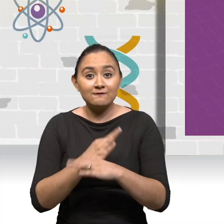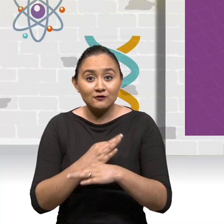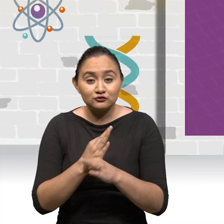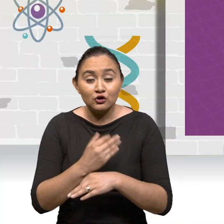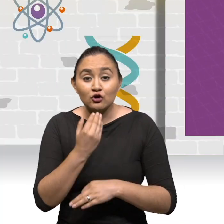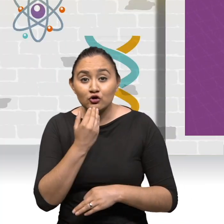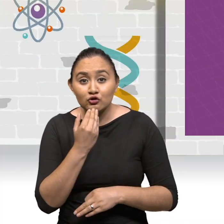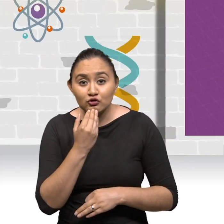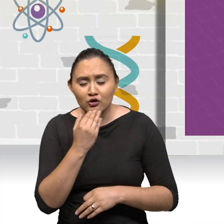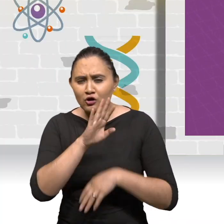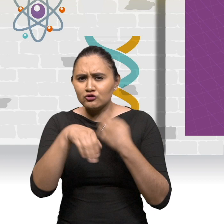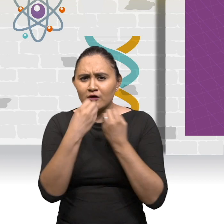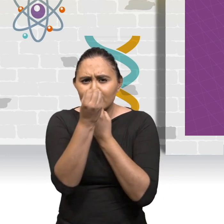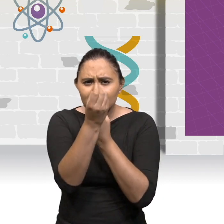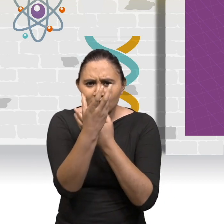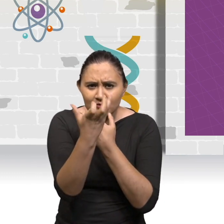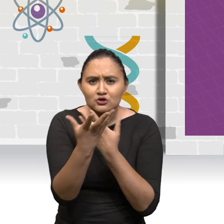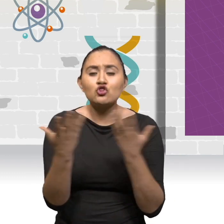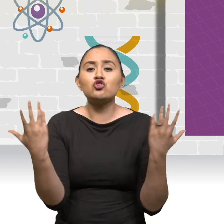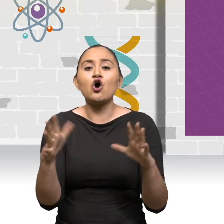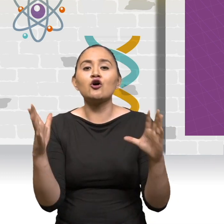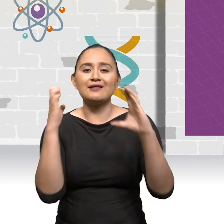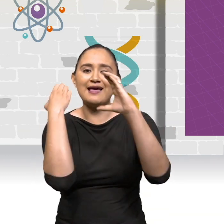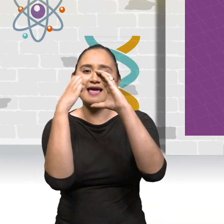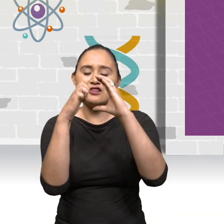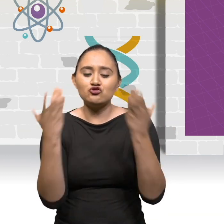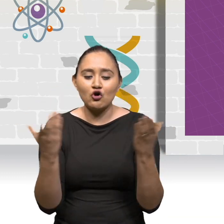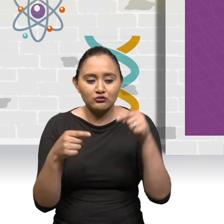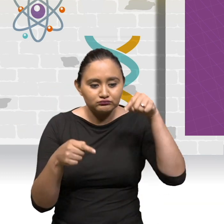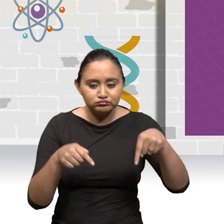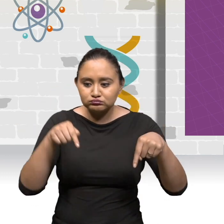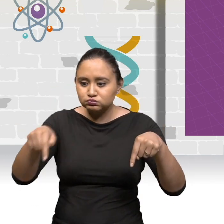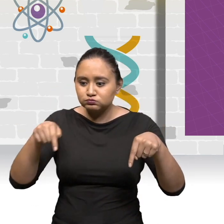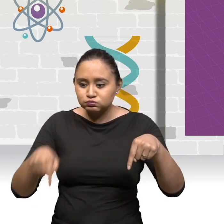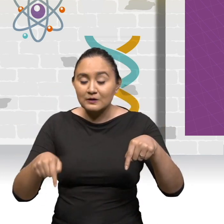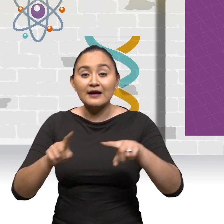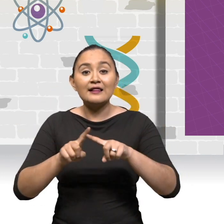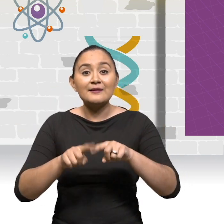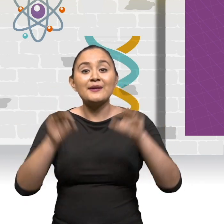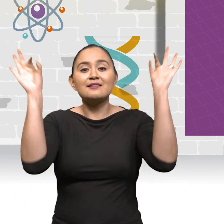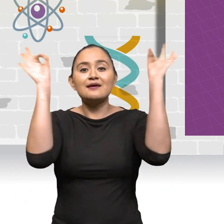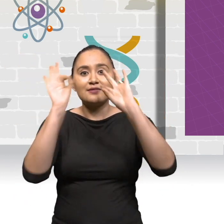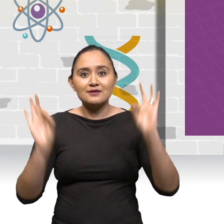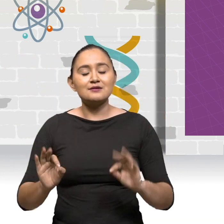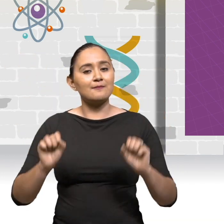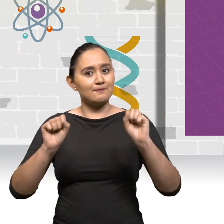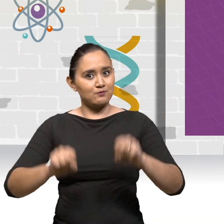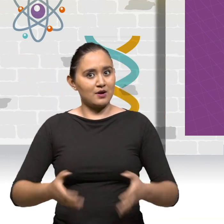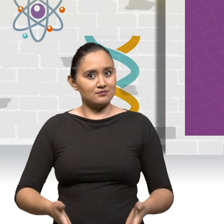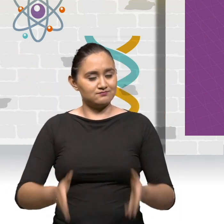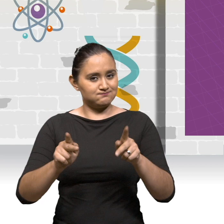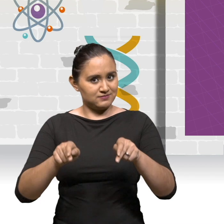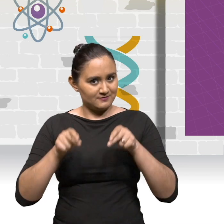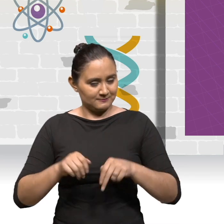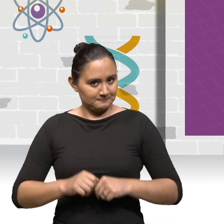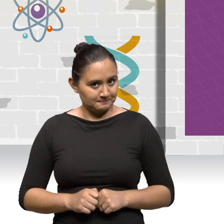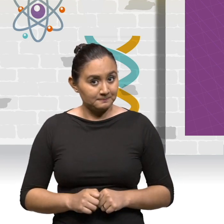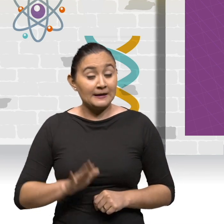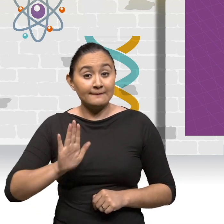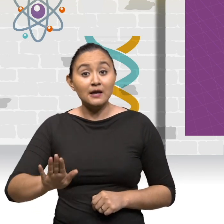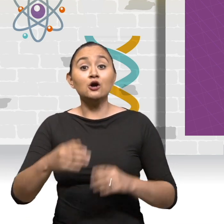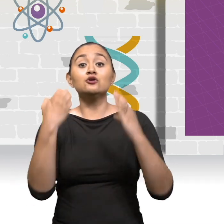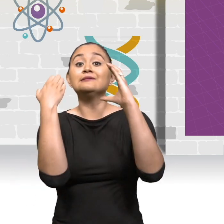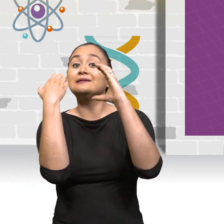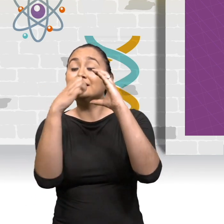proporciona la información de la ubicación del electrón cuando está en un estado de energía permitido pero si la ubicación del